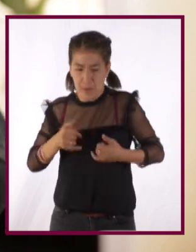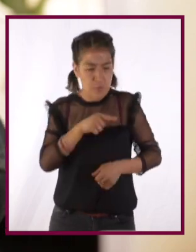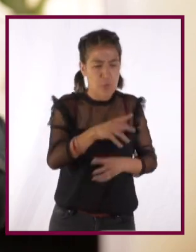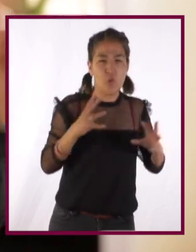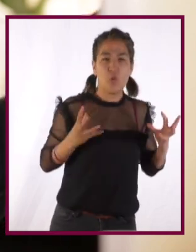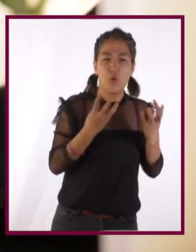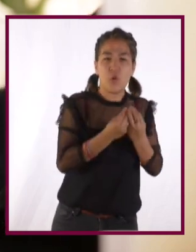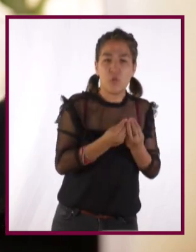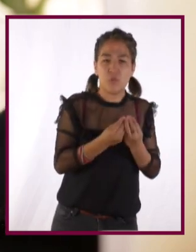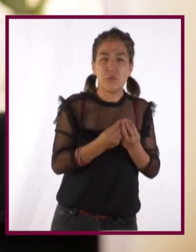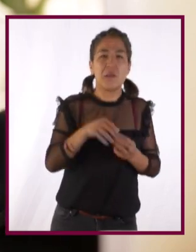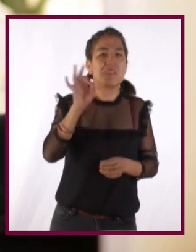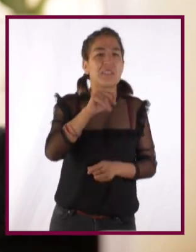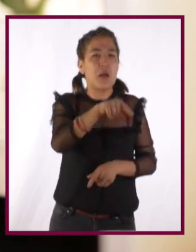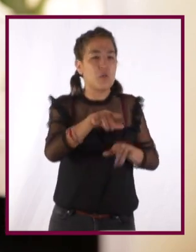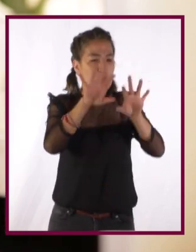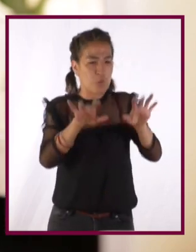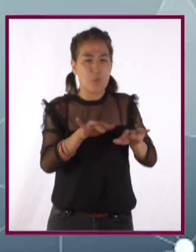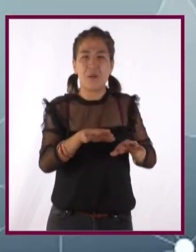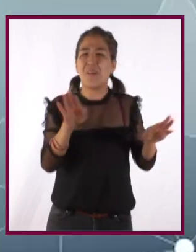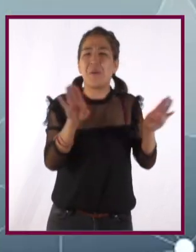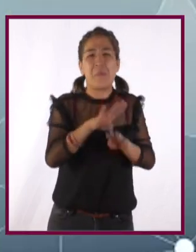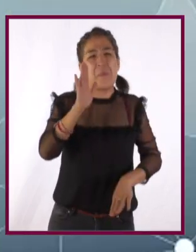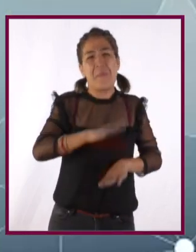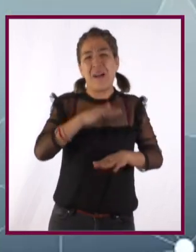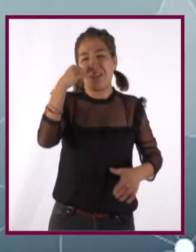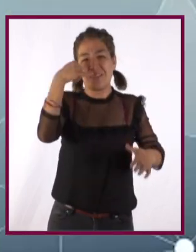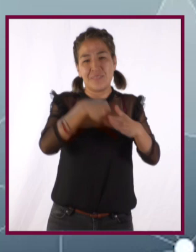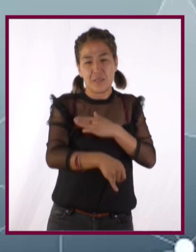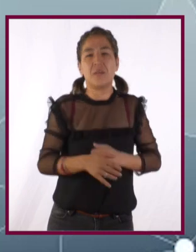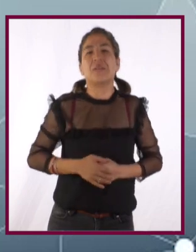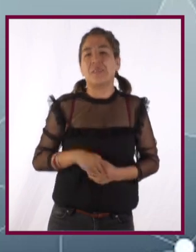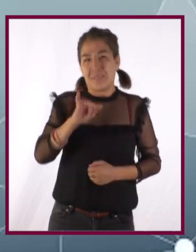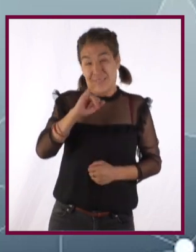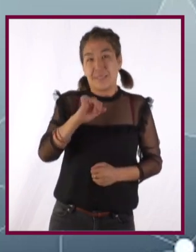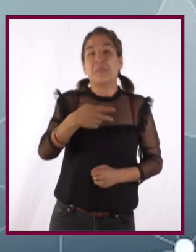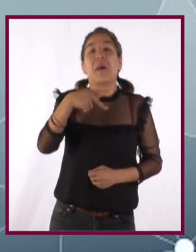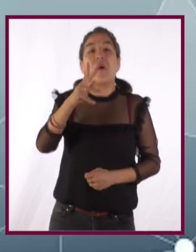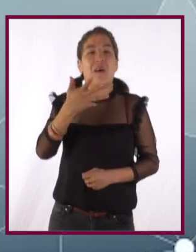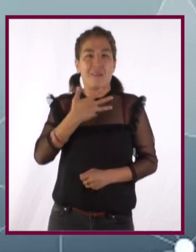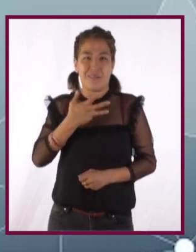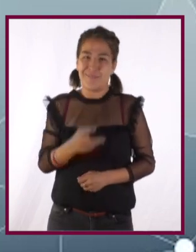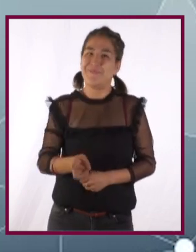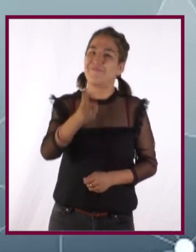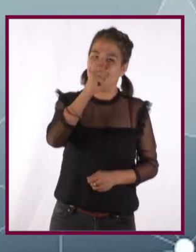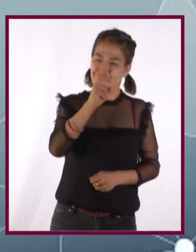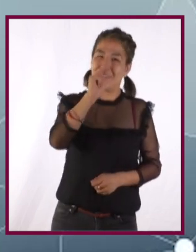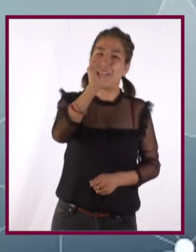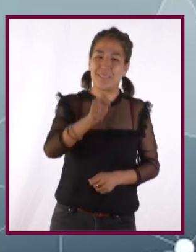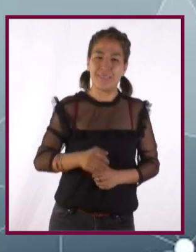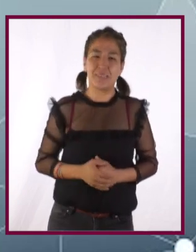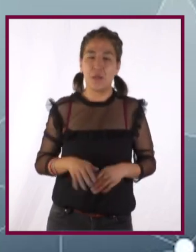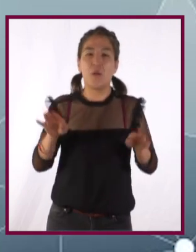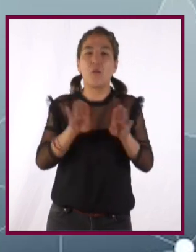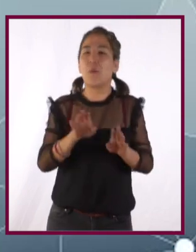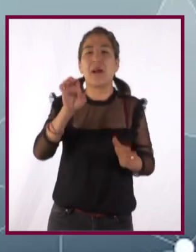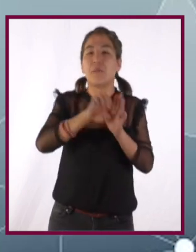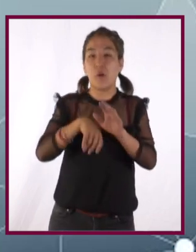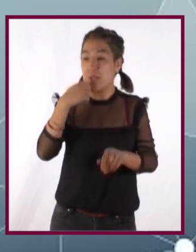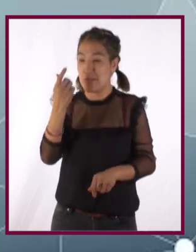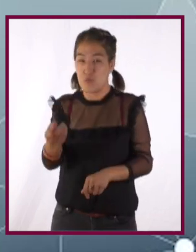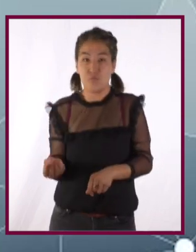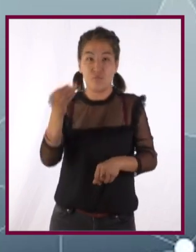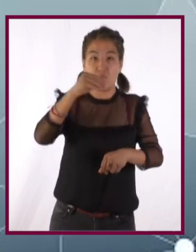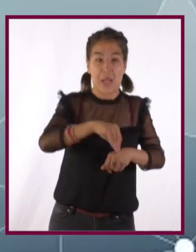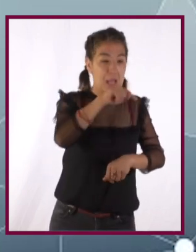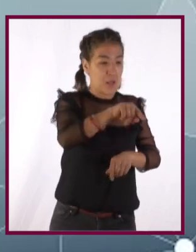y hacer que una computadora sea invencible? Hay que ponerle muchas restricciones a los juegos que se quieran implementar